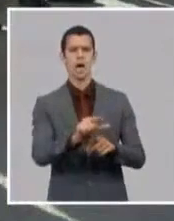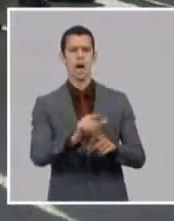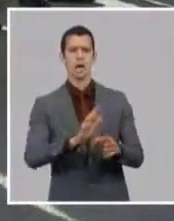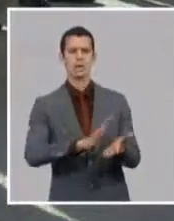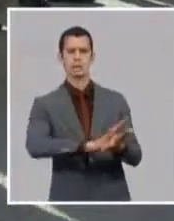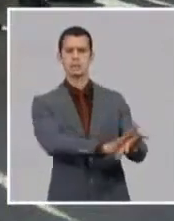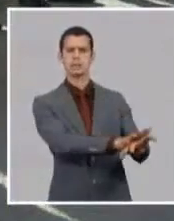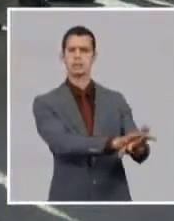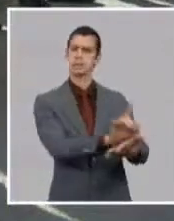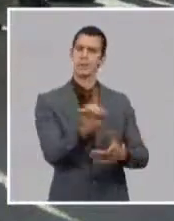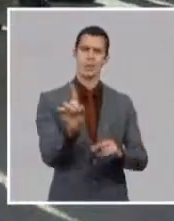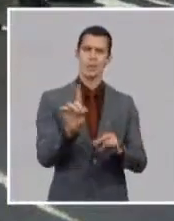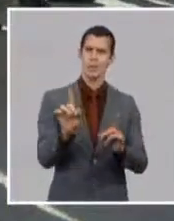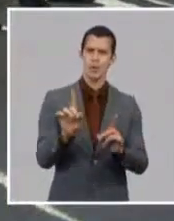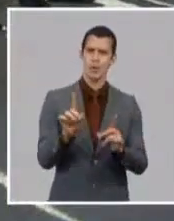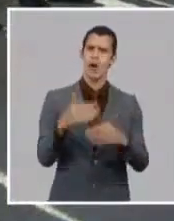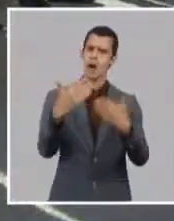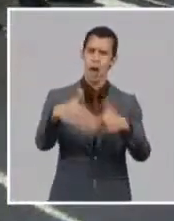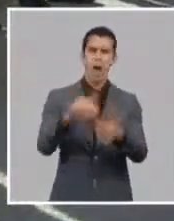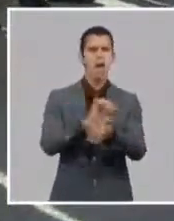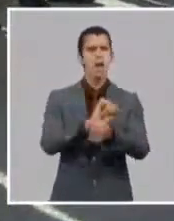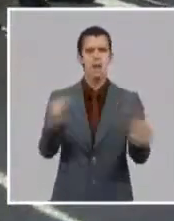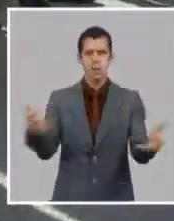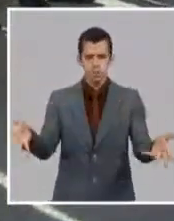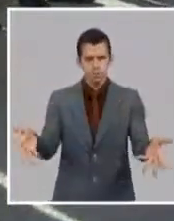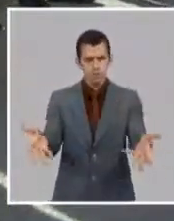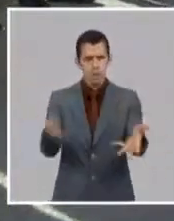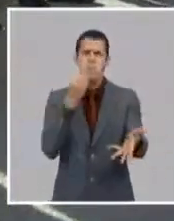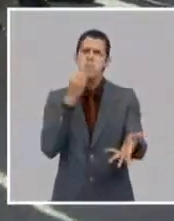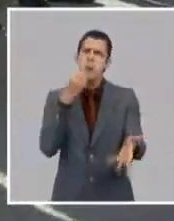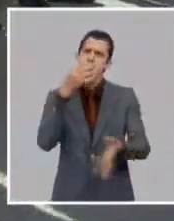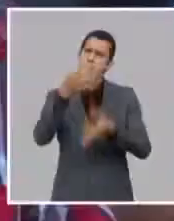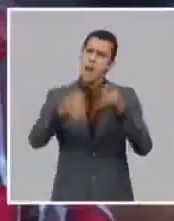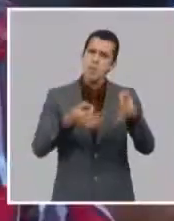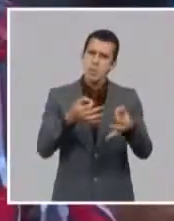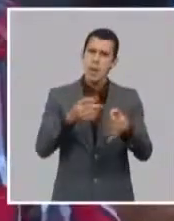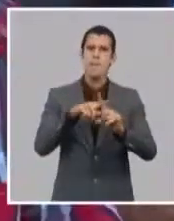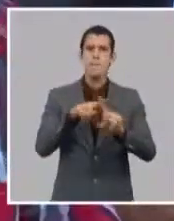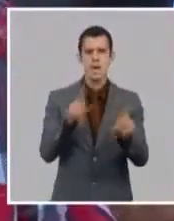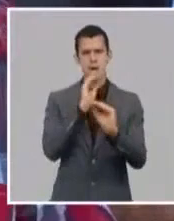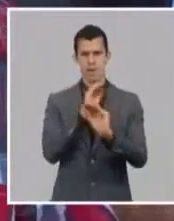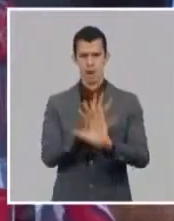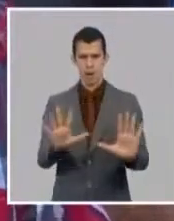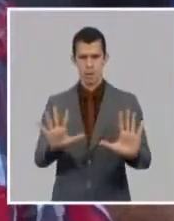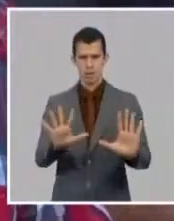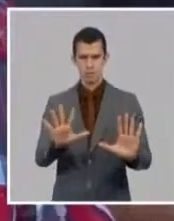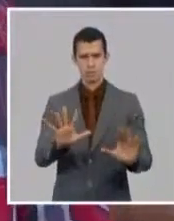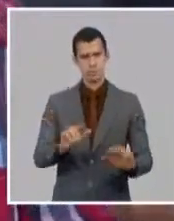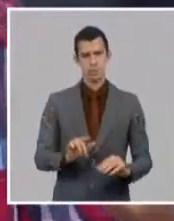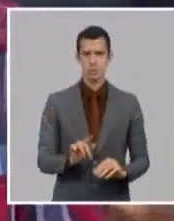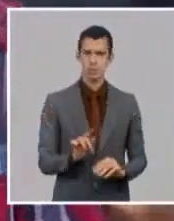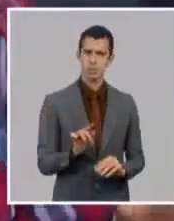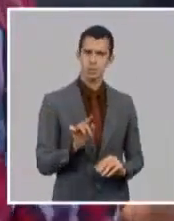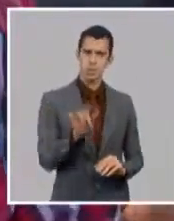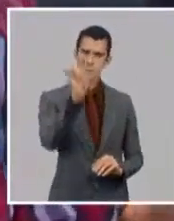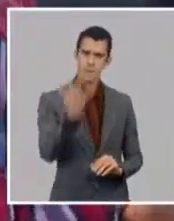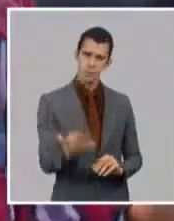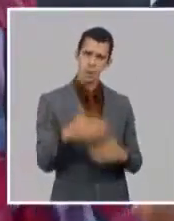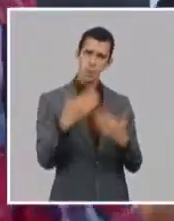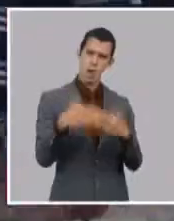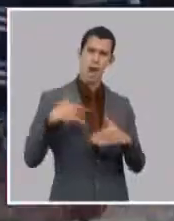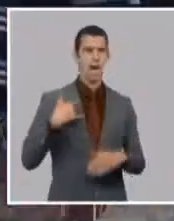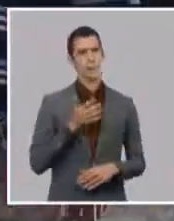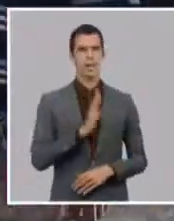todos los que se incluyan, tienen el deber de proteger lo que es patrimonio de todos, que son esos